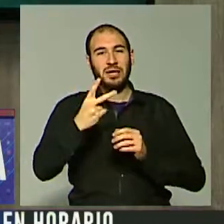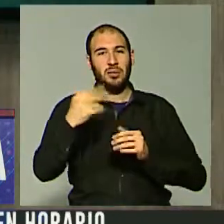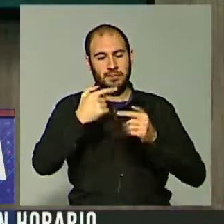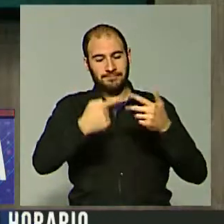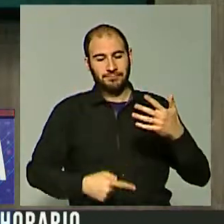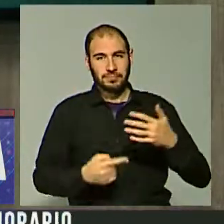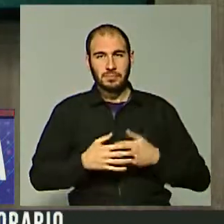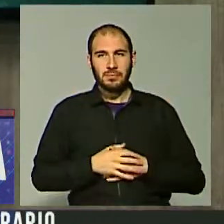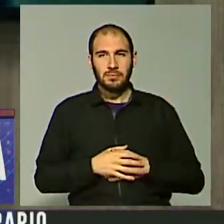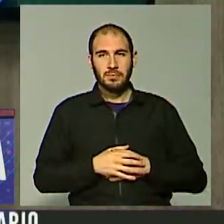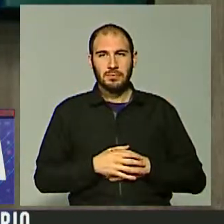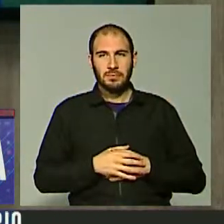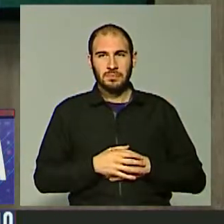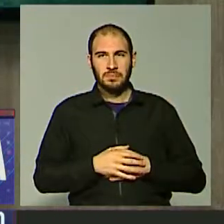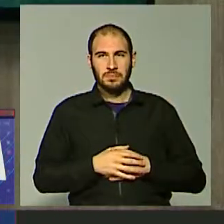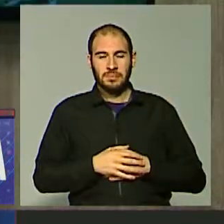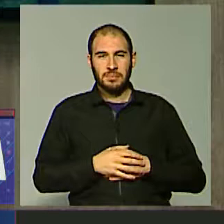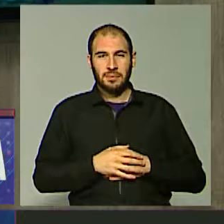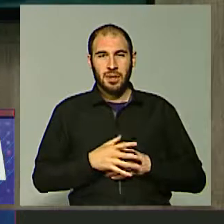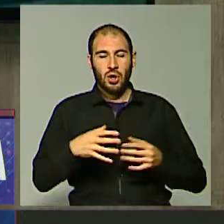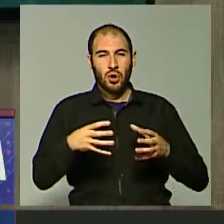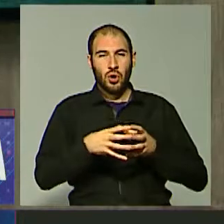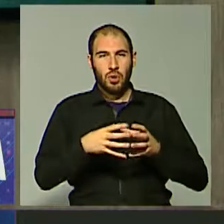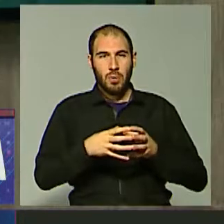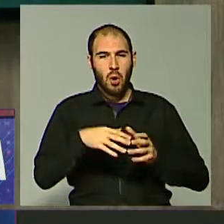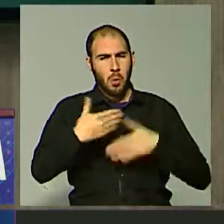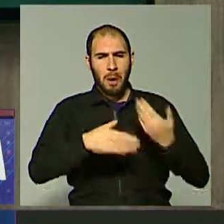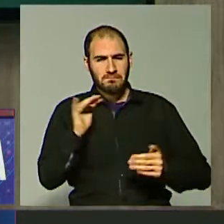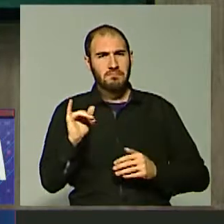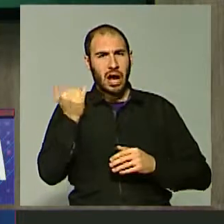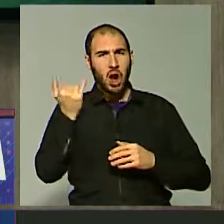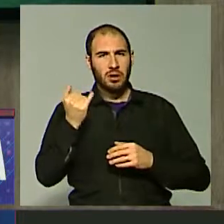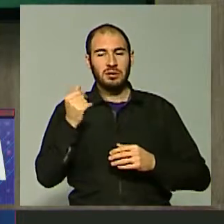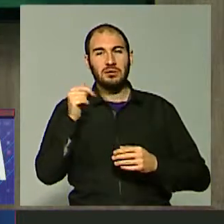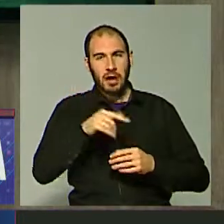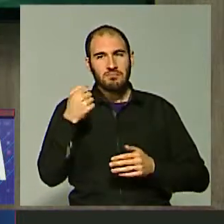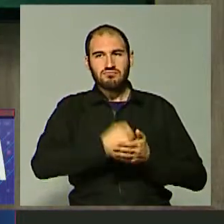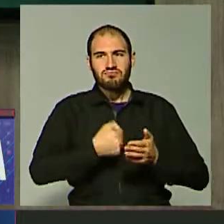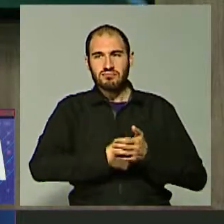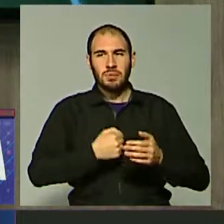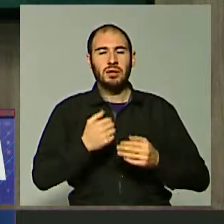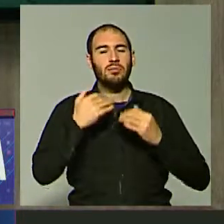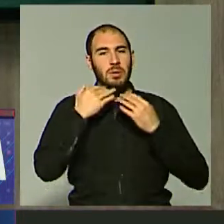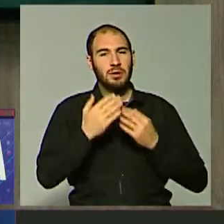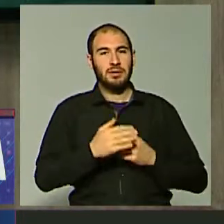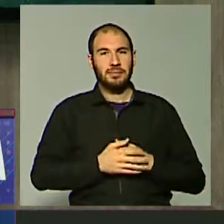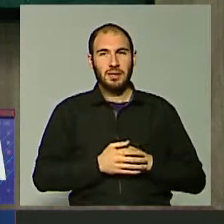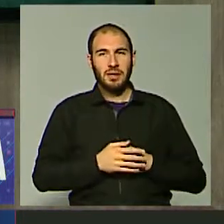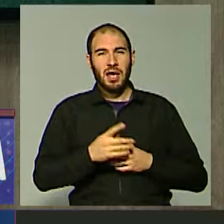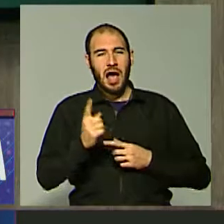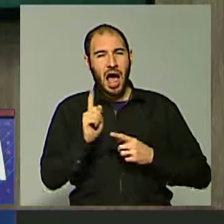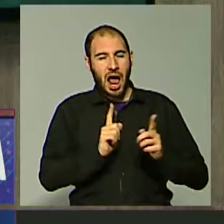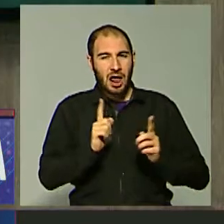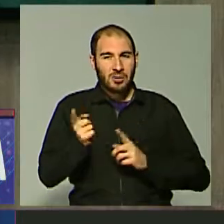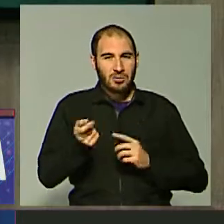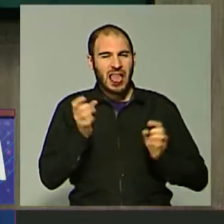categoría, tuvo uno de los equipos que mejor jugó al fútbol, en donde más intentó, más allá de algunos pasajes en donde se